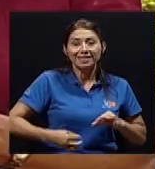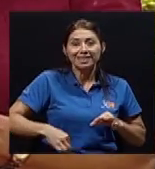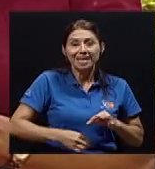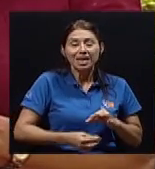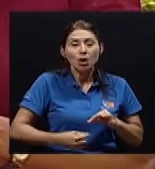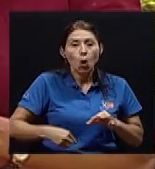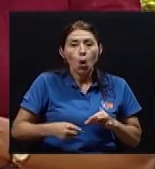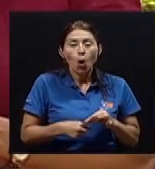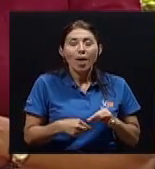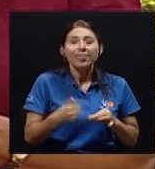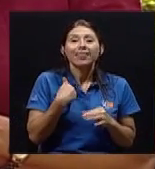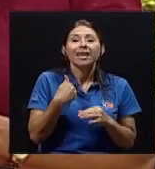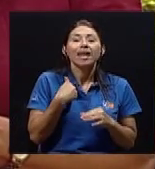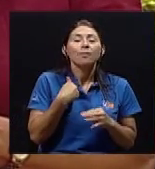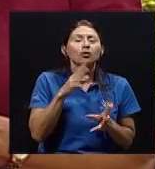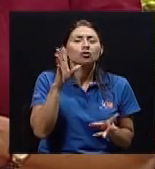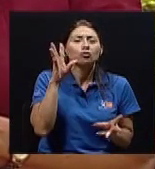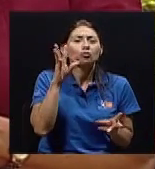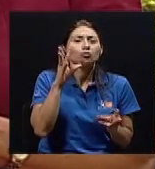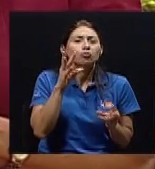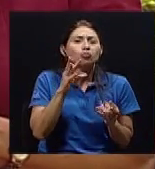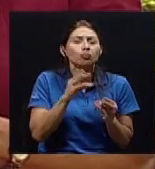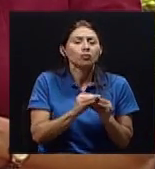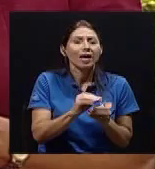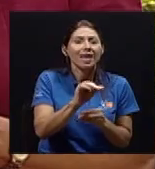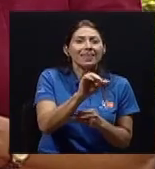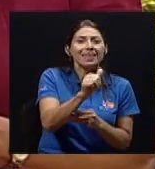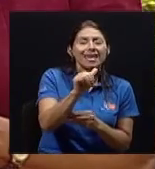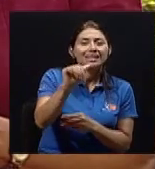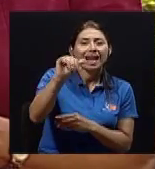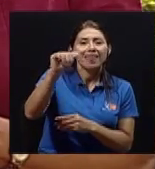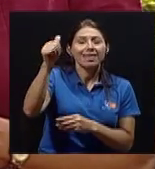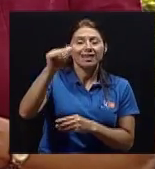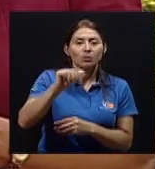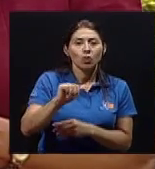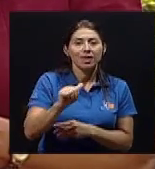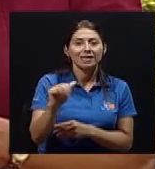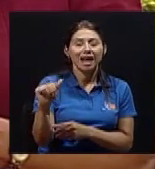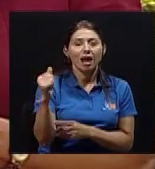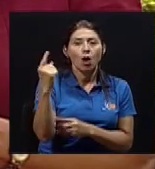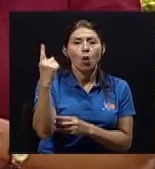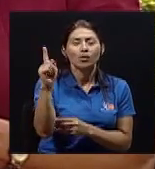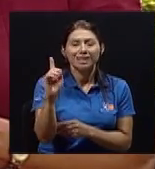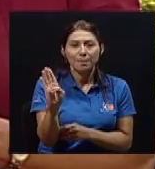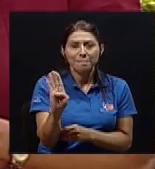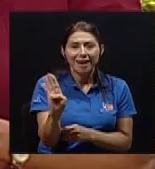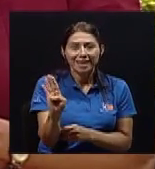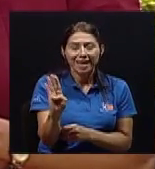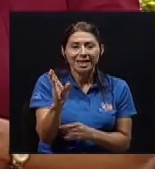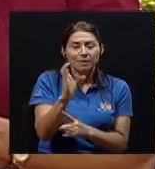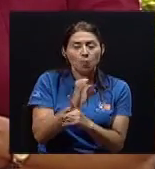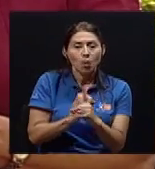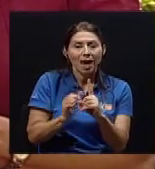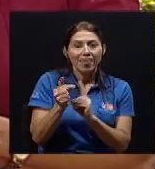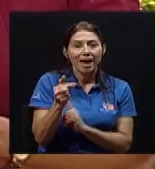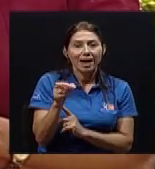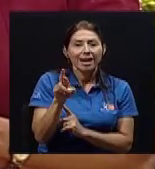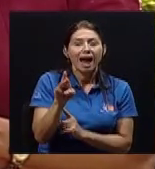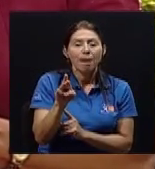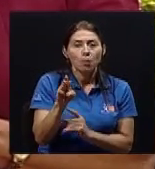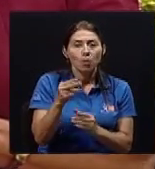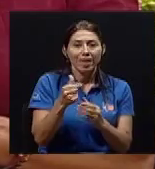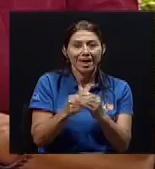10, 10 a la 11 bacterias por gramo de heces. Es una cantidad realmente asombrosa.